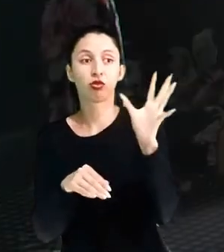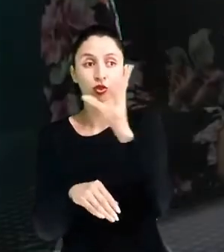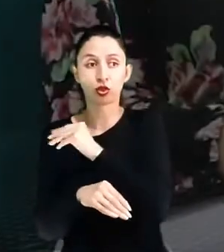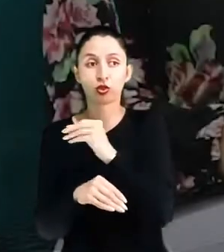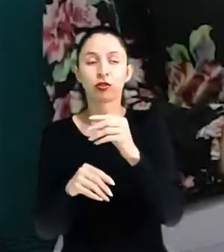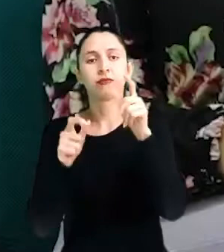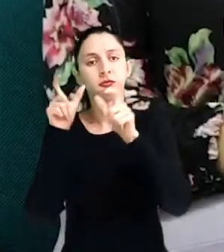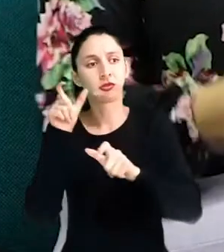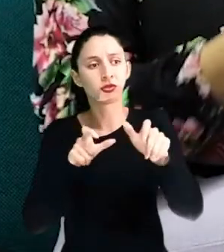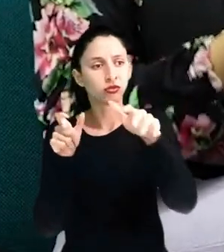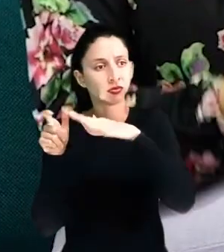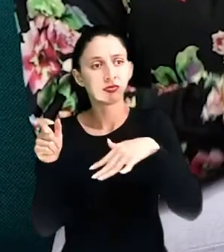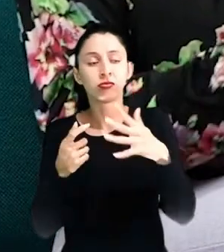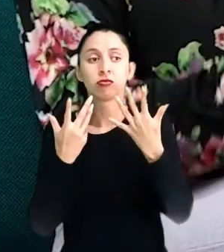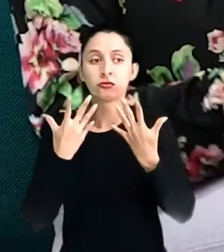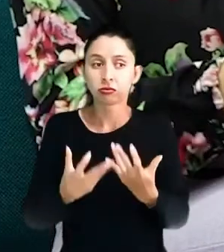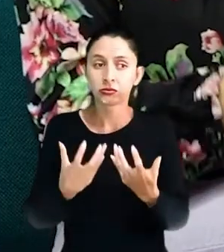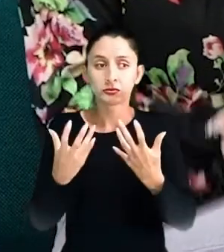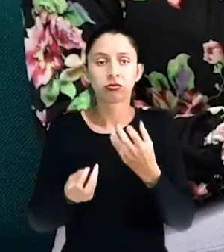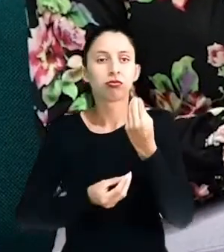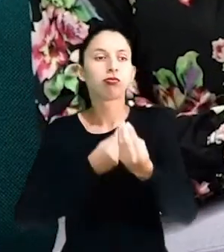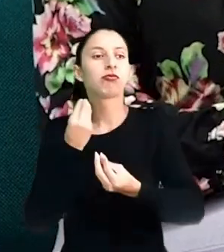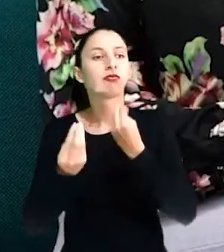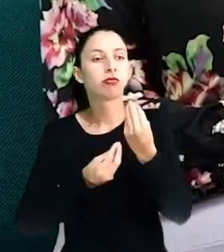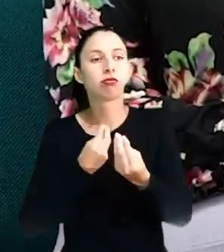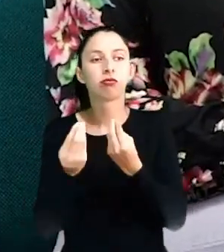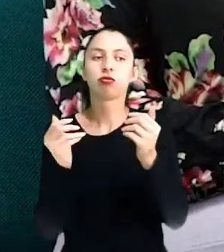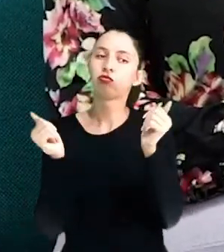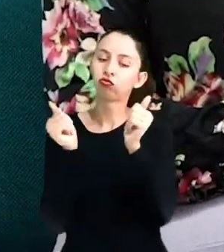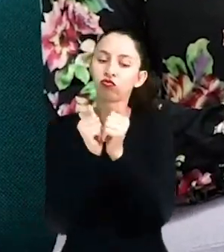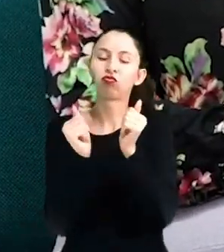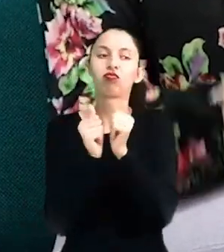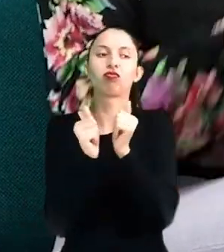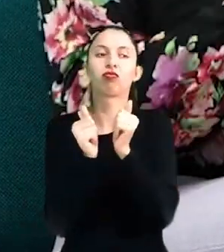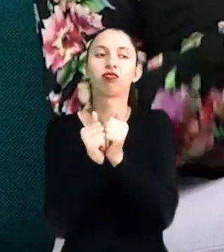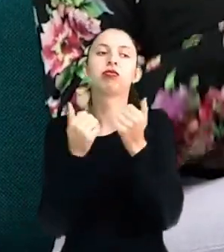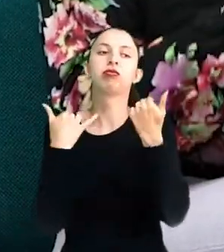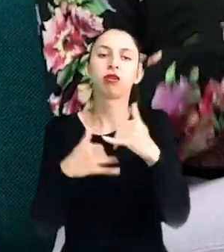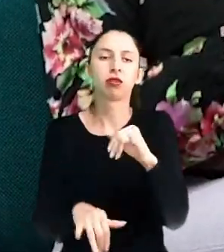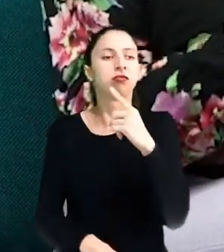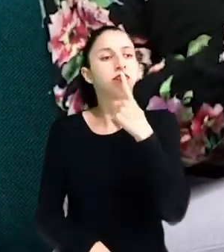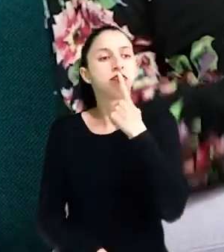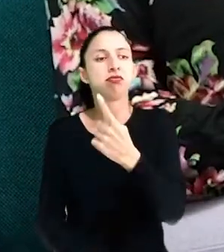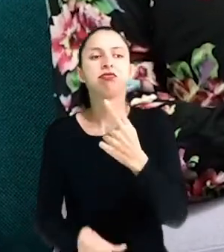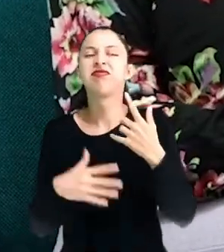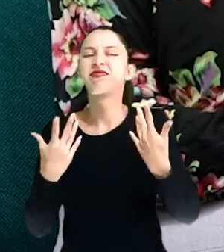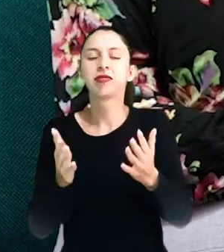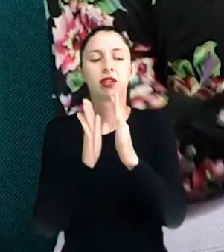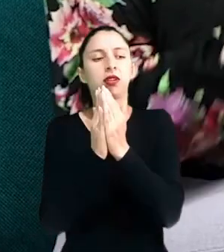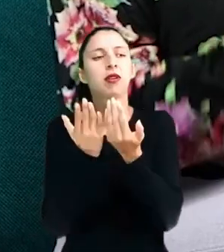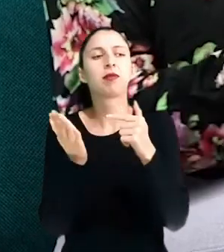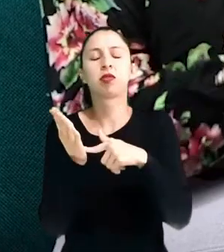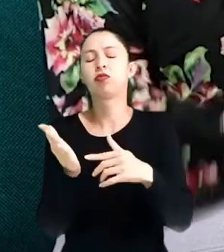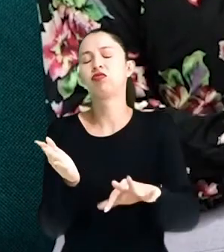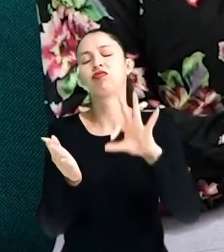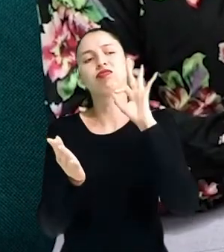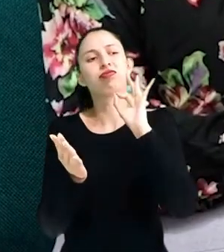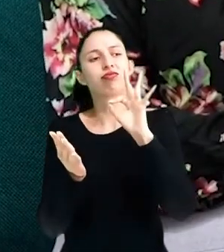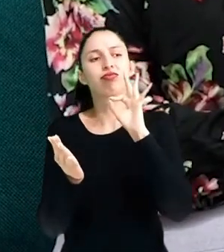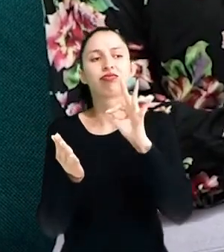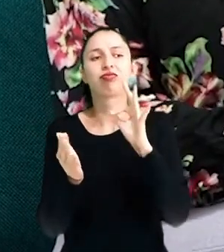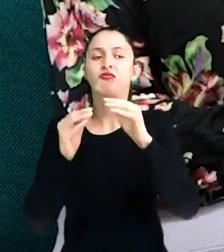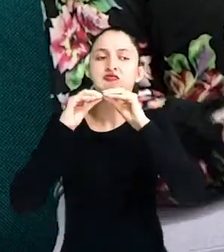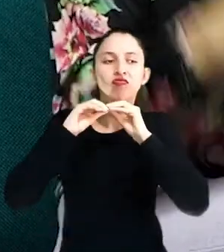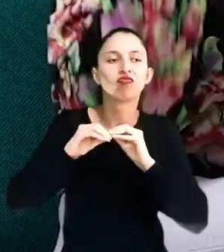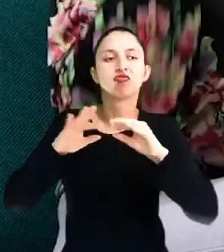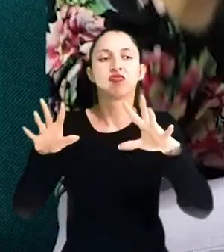invitación para todos aquellos interesados también en integrar ese tipo de investigaciones y consolidarlas, como ya lo hemos dicho, en estos productos